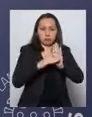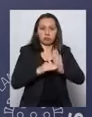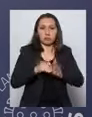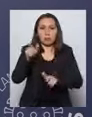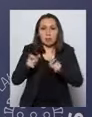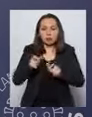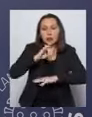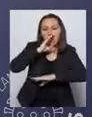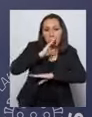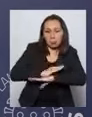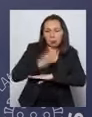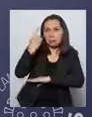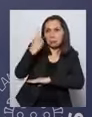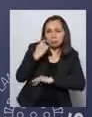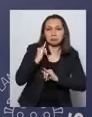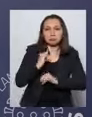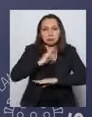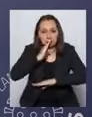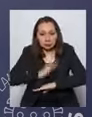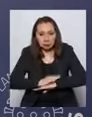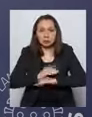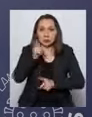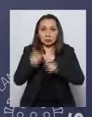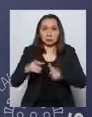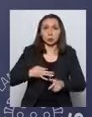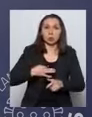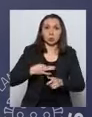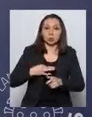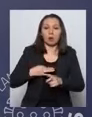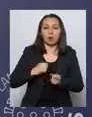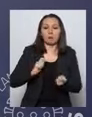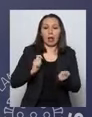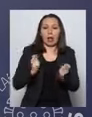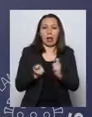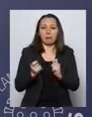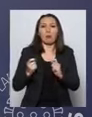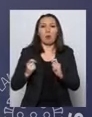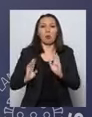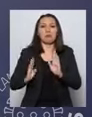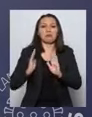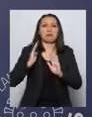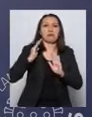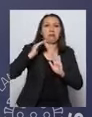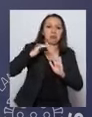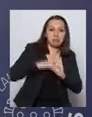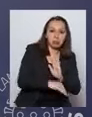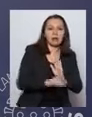son seguidas por la comunidad por los ciudadanos producen resultados